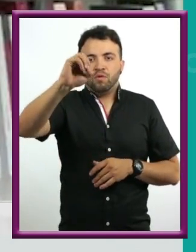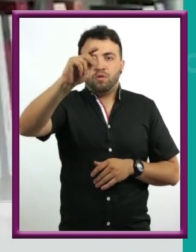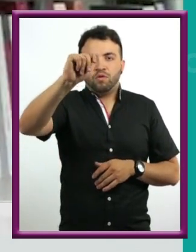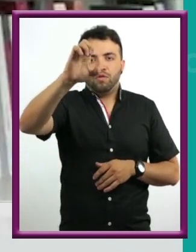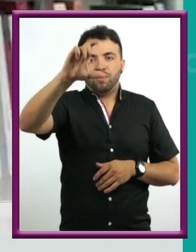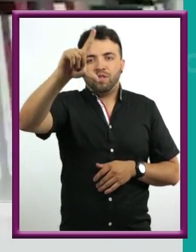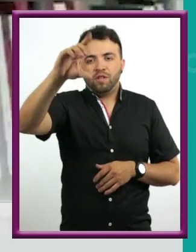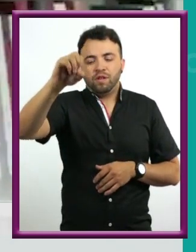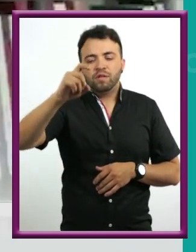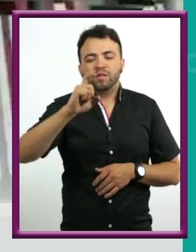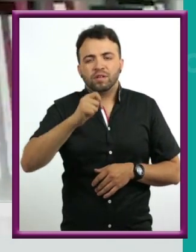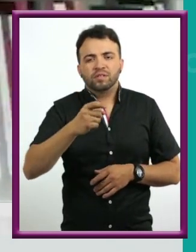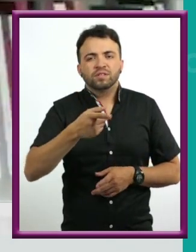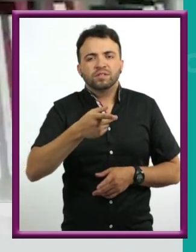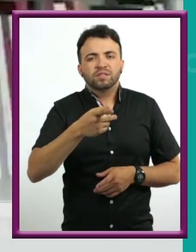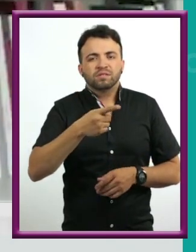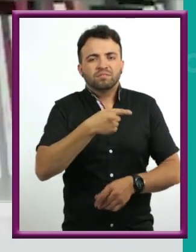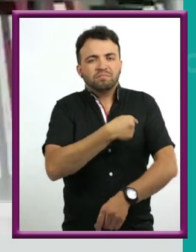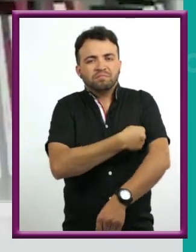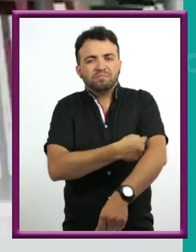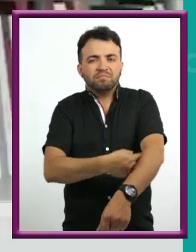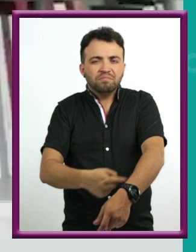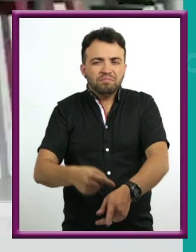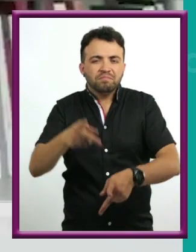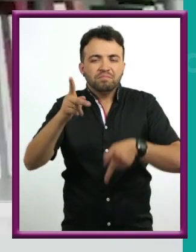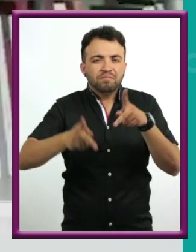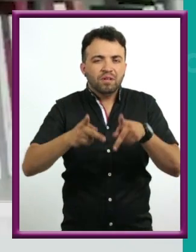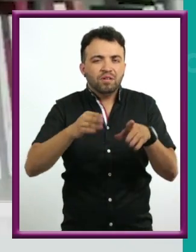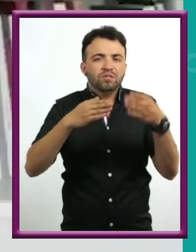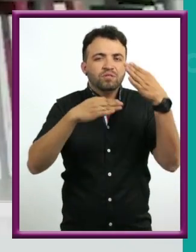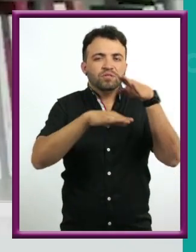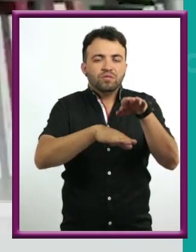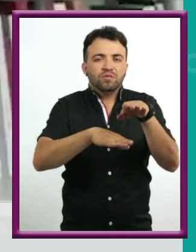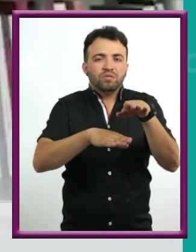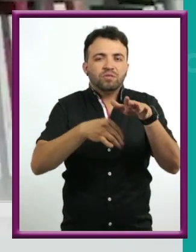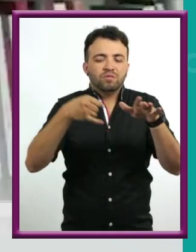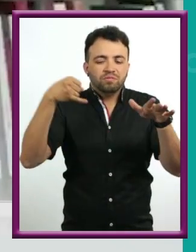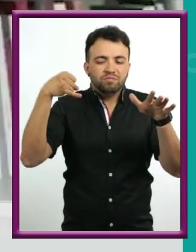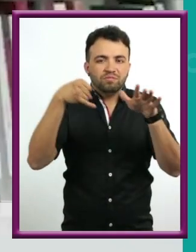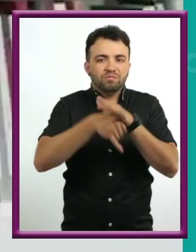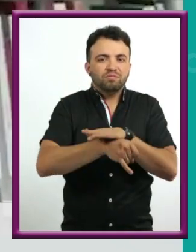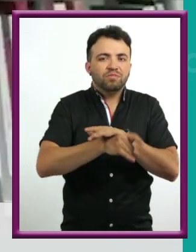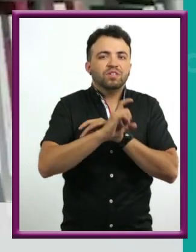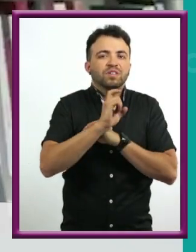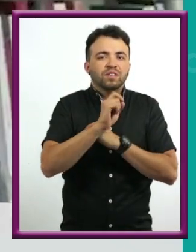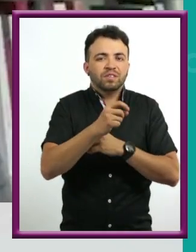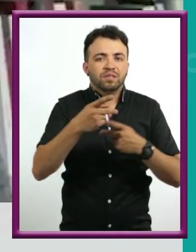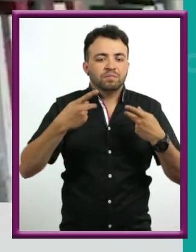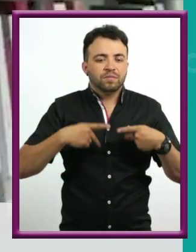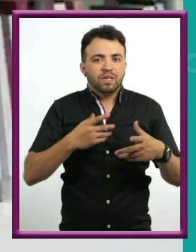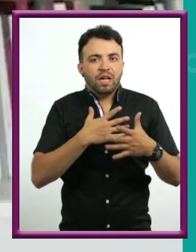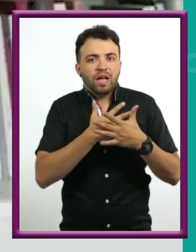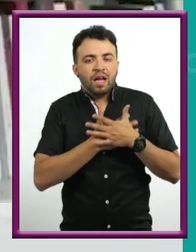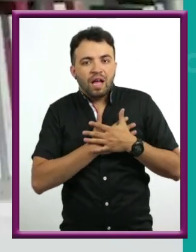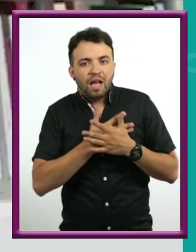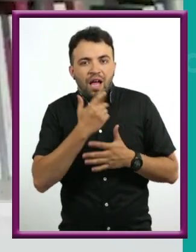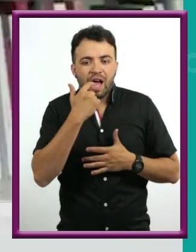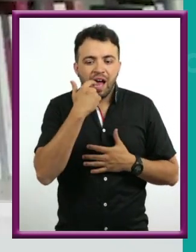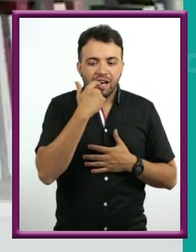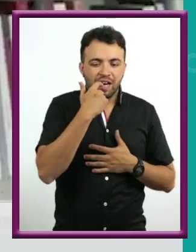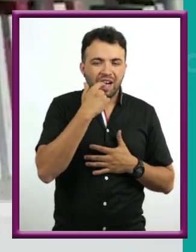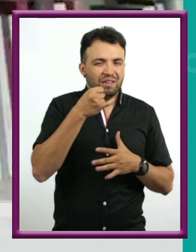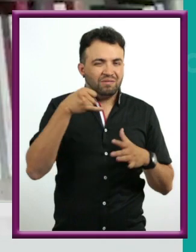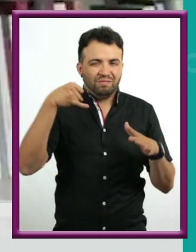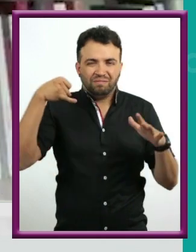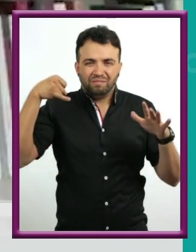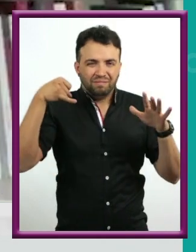Otelo, que habla de la profundidad y de la complejidad del ser que ama y